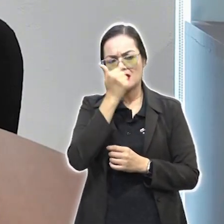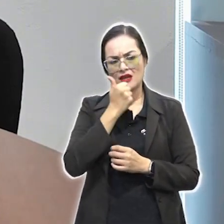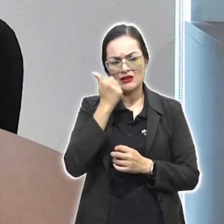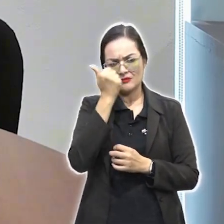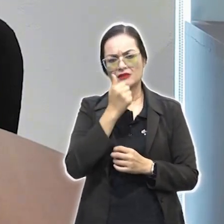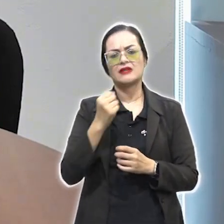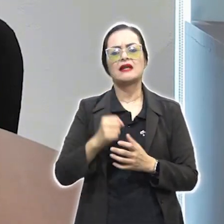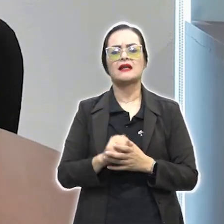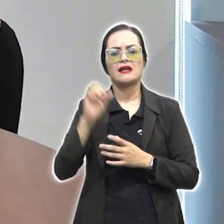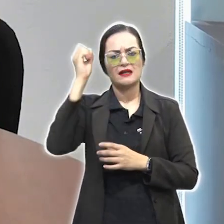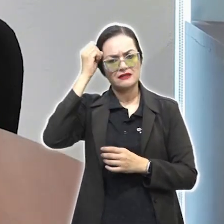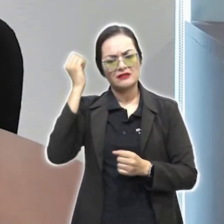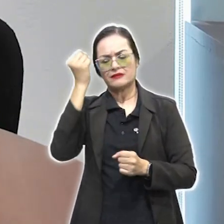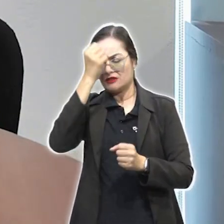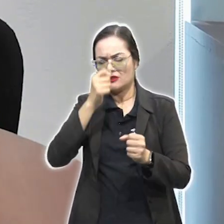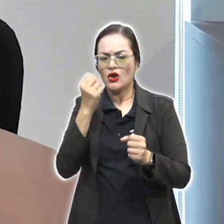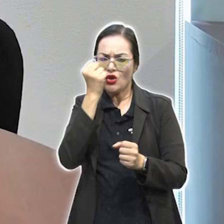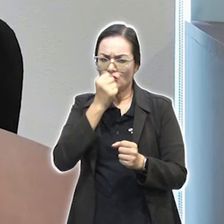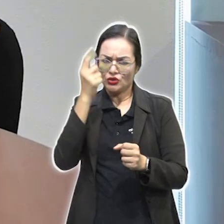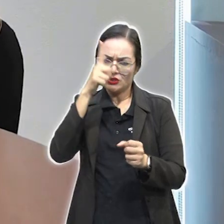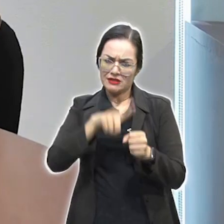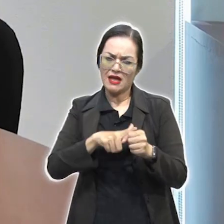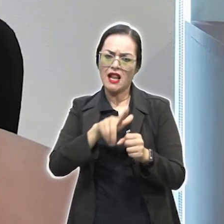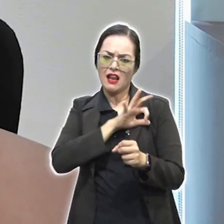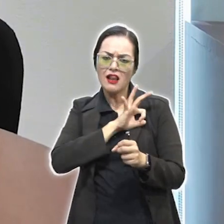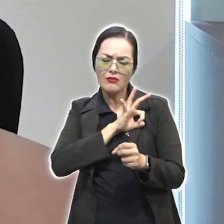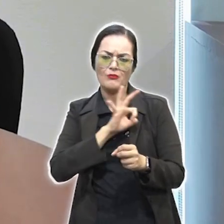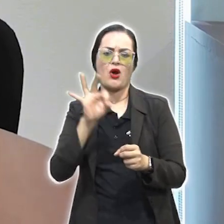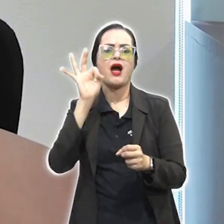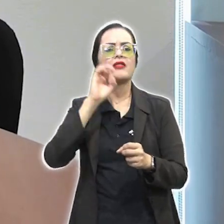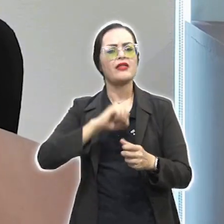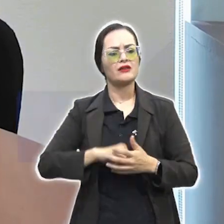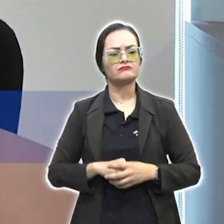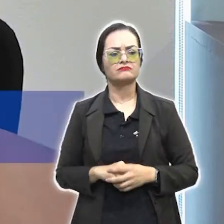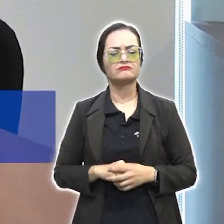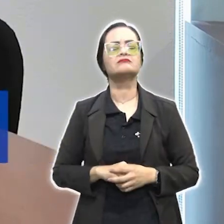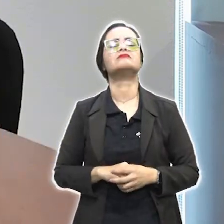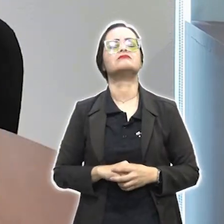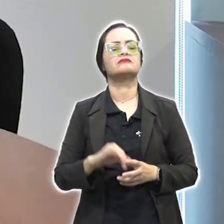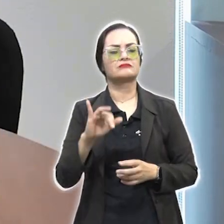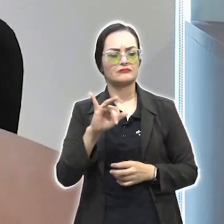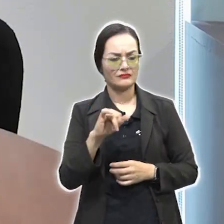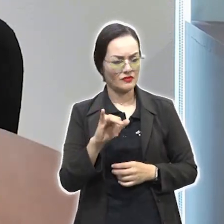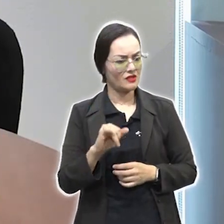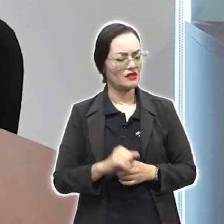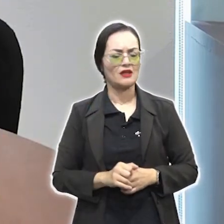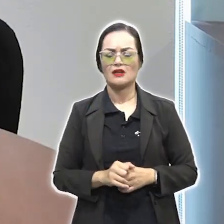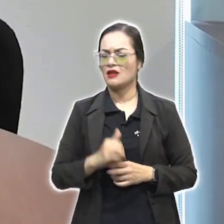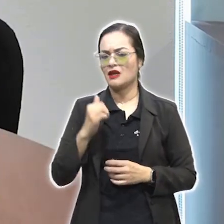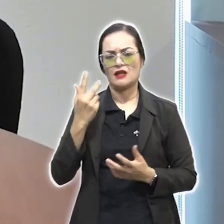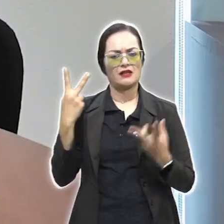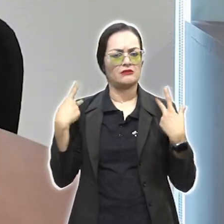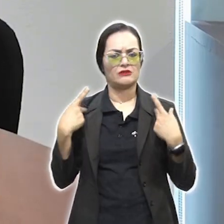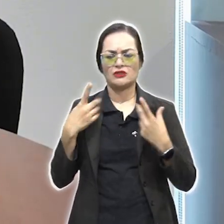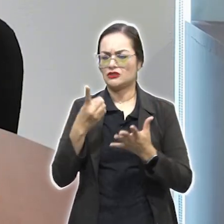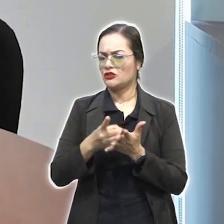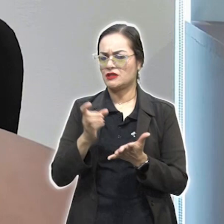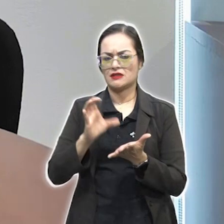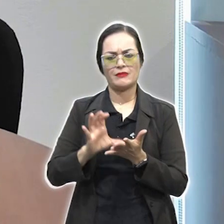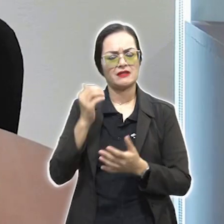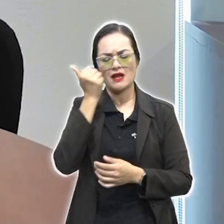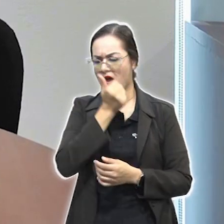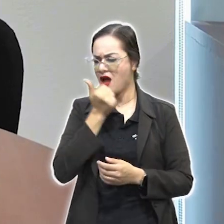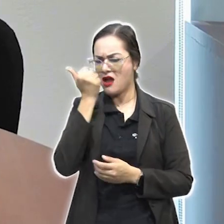y neurodivergencia que se puede acercar y ser parte del programa. Entonces ellos están participando